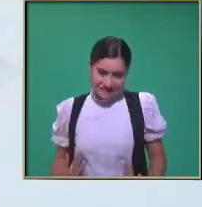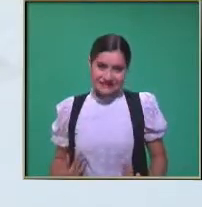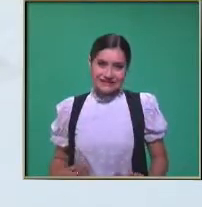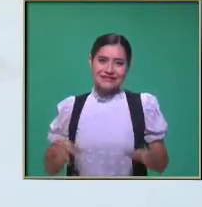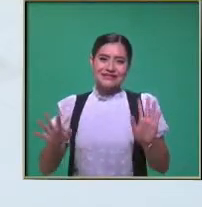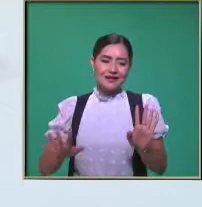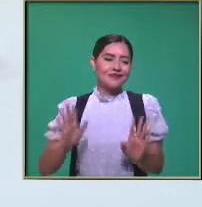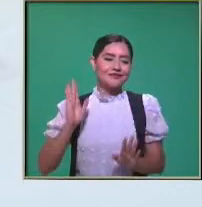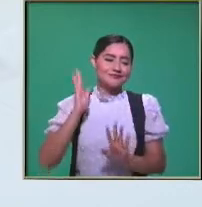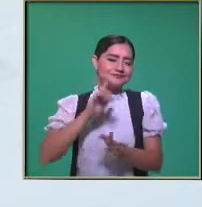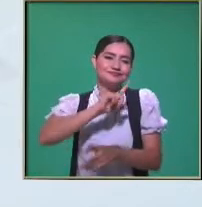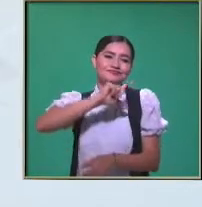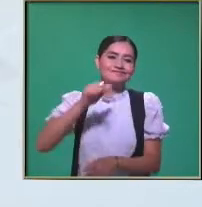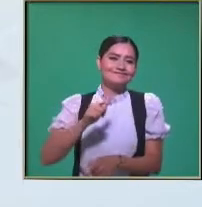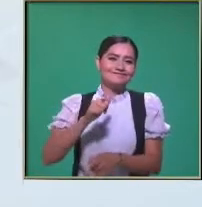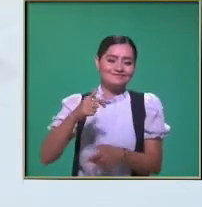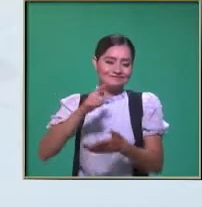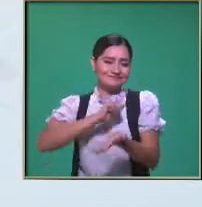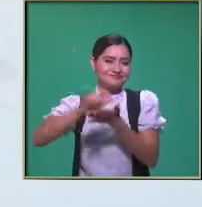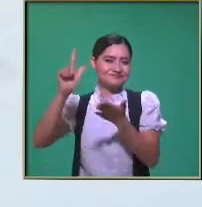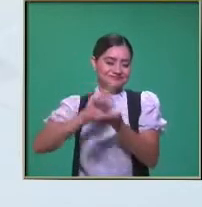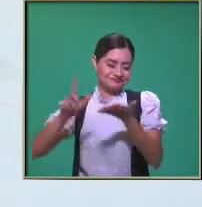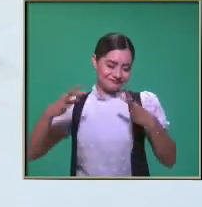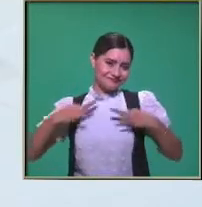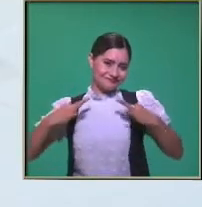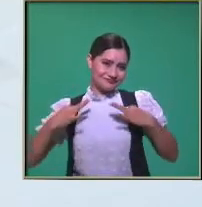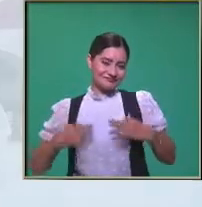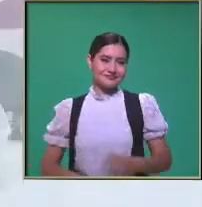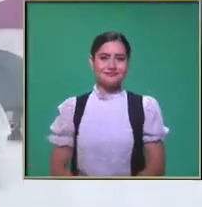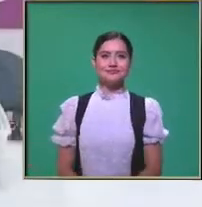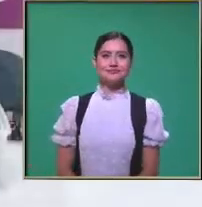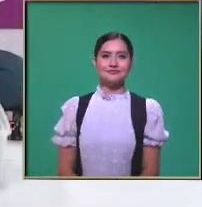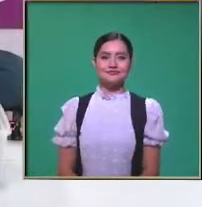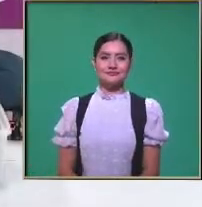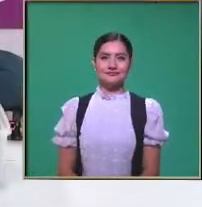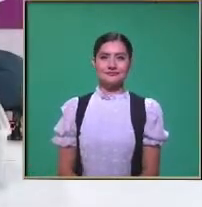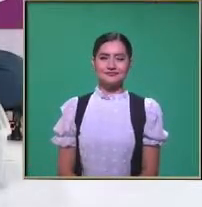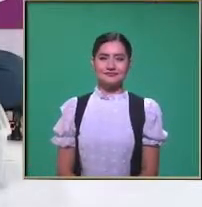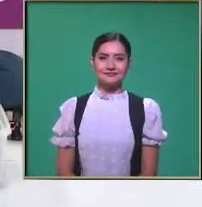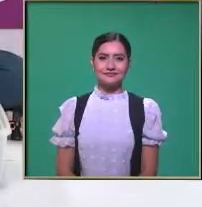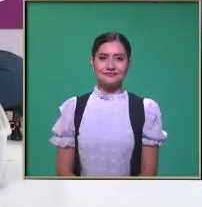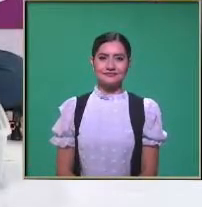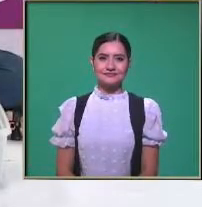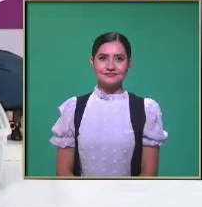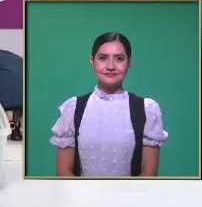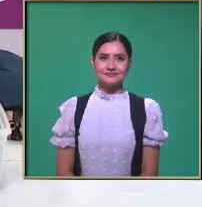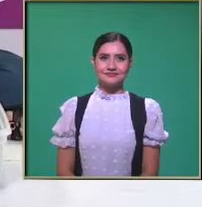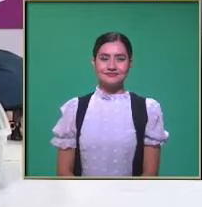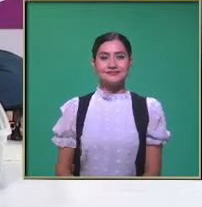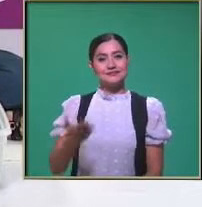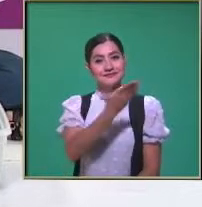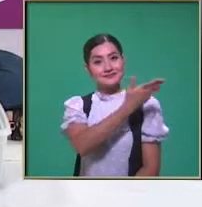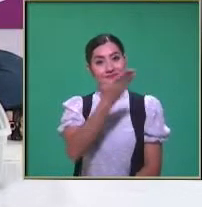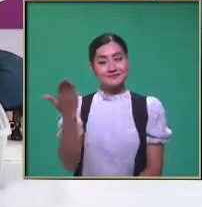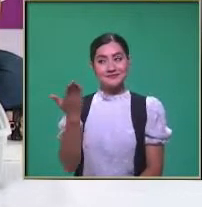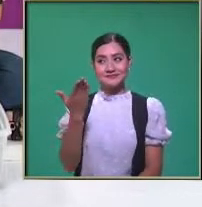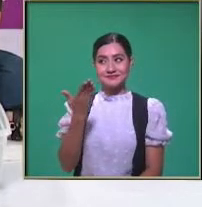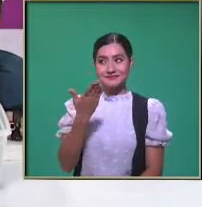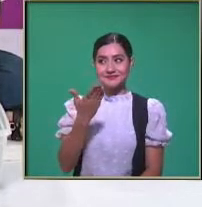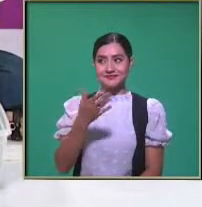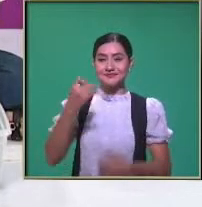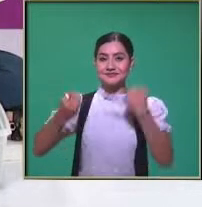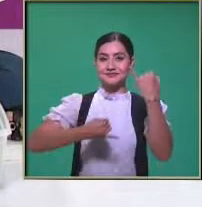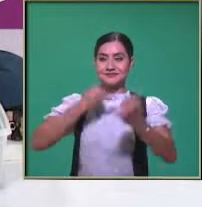lavamos, sí. No pasa nada. Igual la ropa se lava. Sí, igual la ropa se lava. Entonces vamos a invitarlos a que